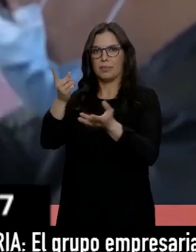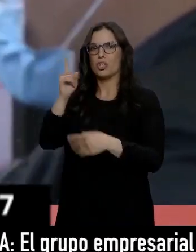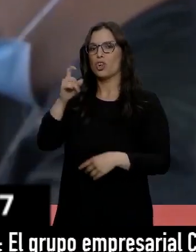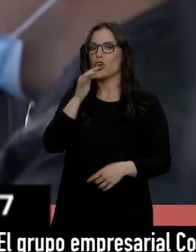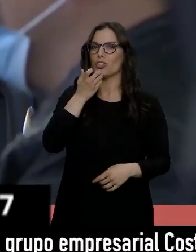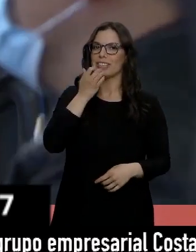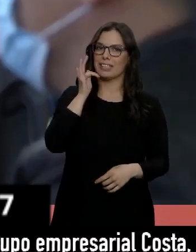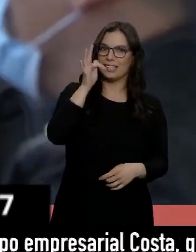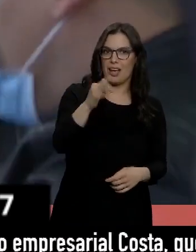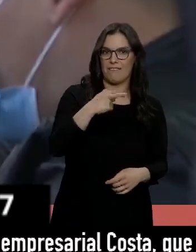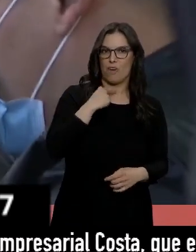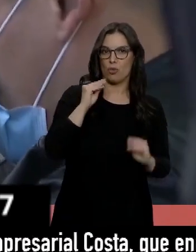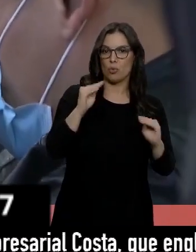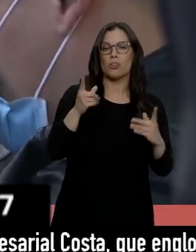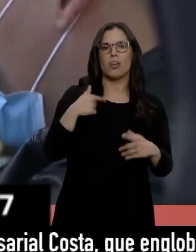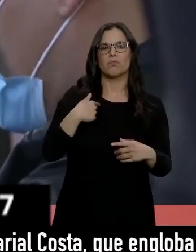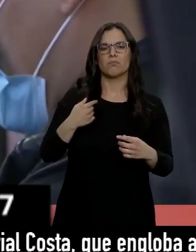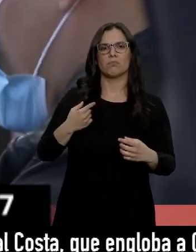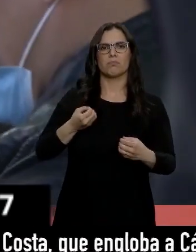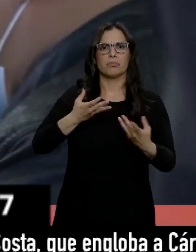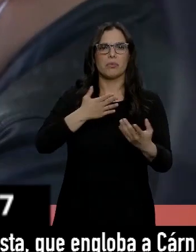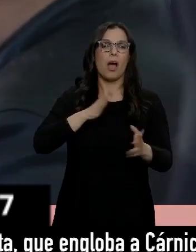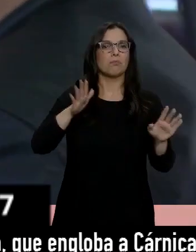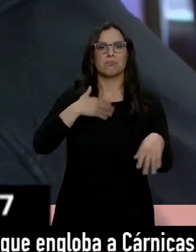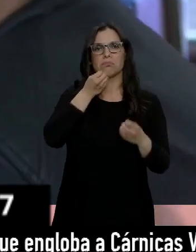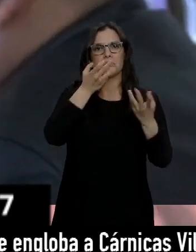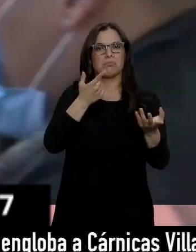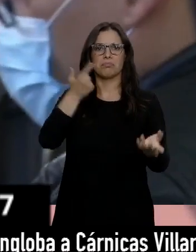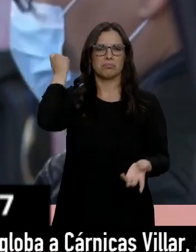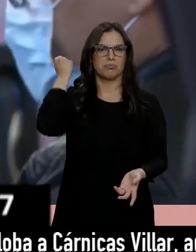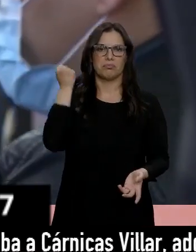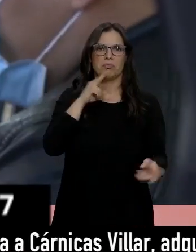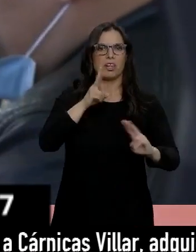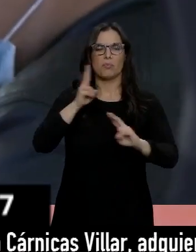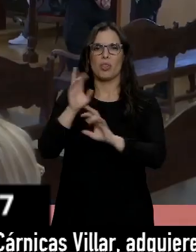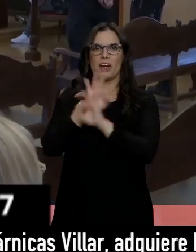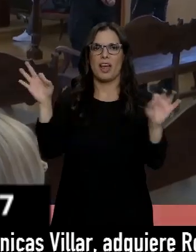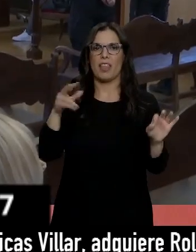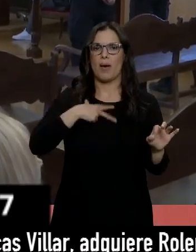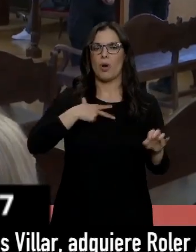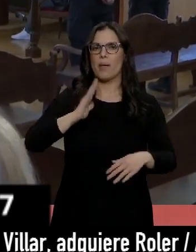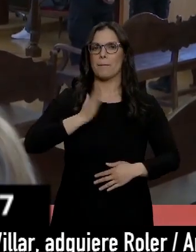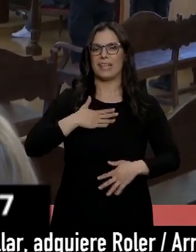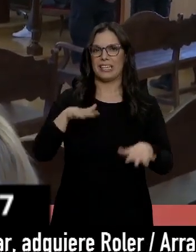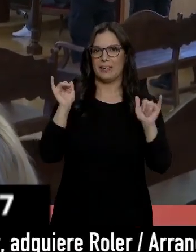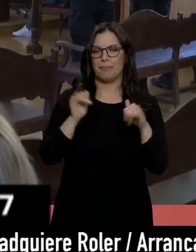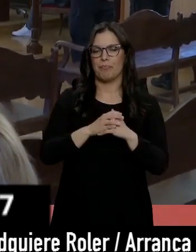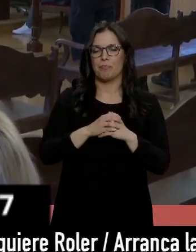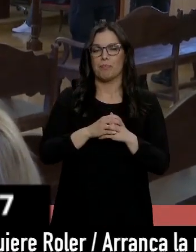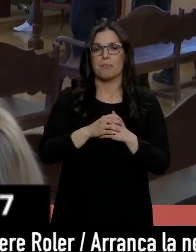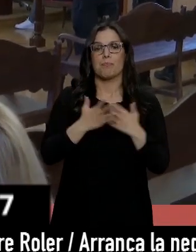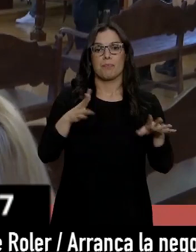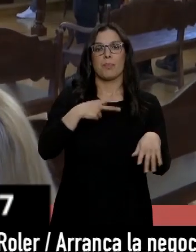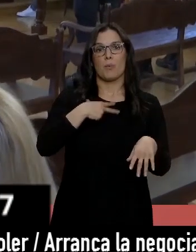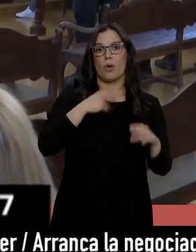de palabra. Entonces es cuando ha manifestado su intención de no declarar, de no responder a las preguntas ni siquiera de su letrada. Sin embargo, esta sí